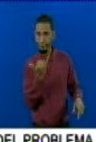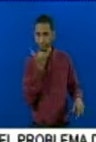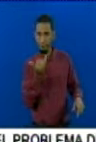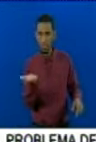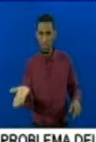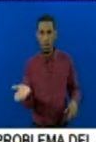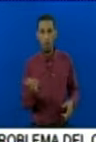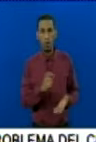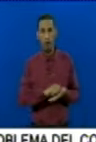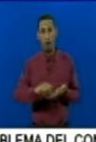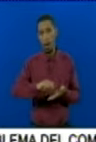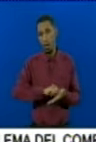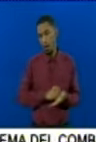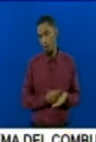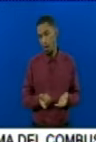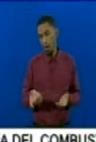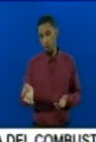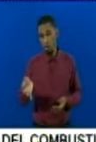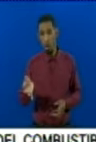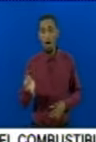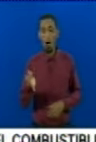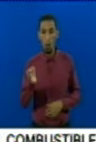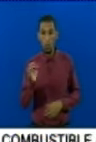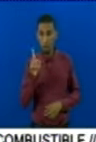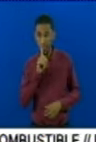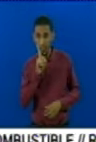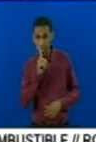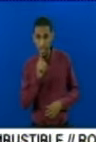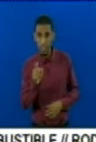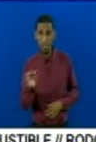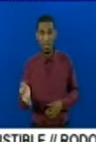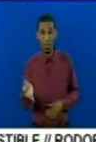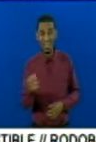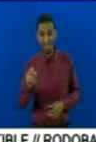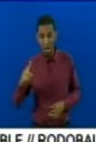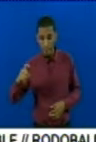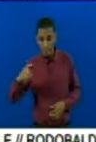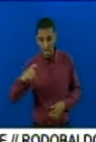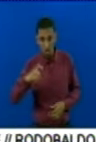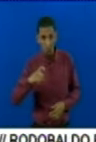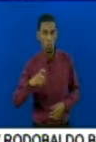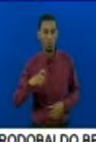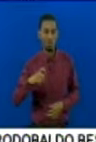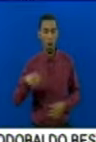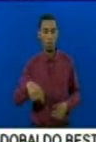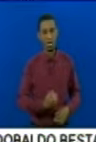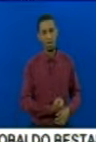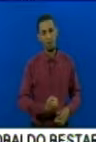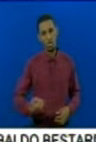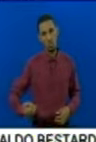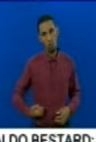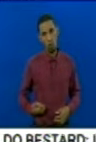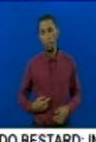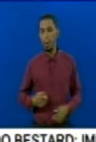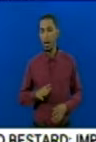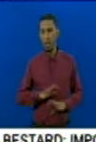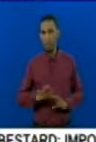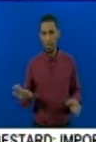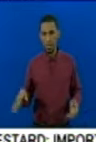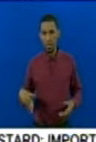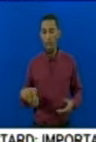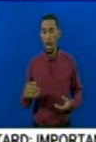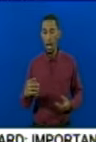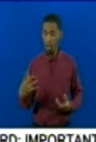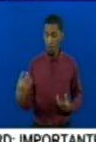el plagamiento del producto, ya resuelto el plagamiento, ahora corresponde el esfuerzo superior para culminar la distribución.